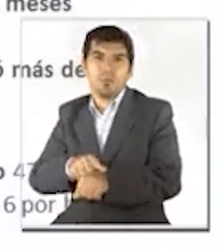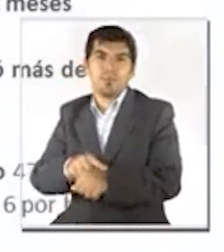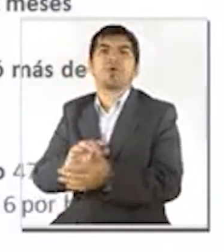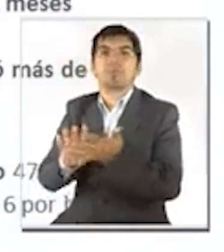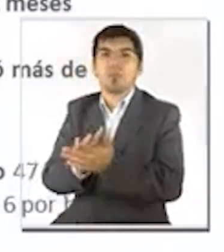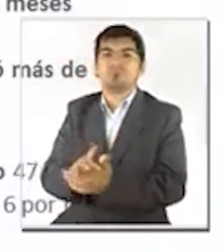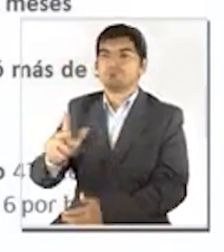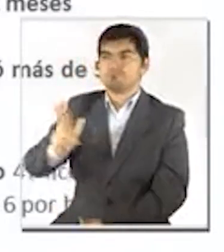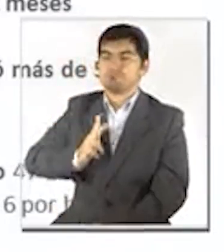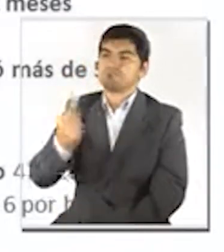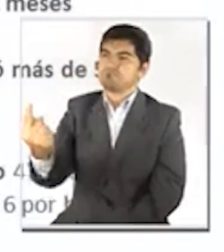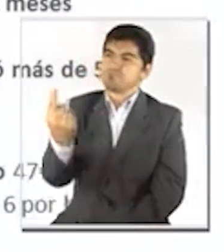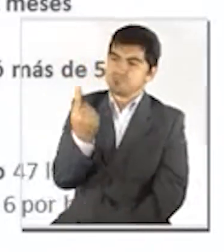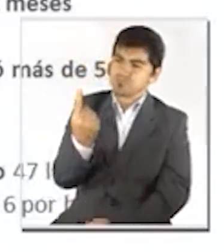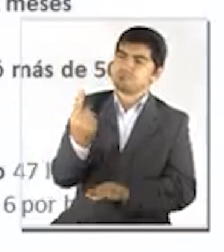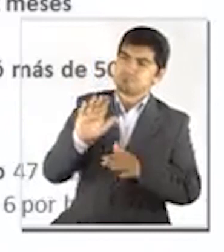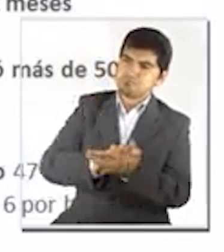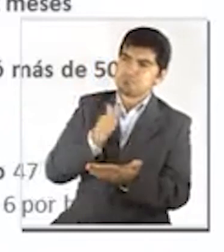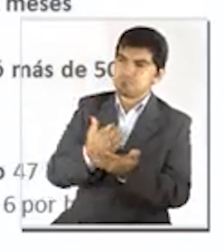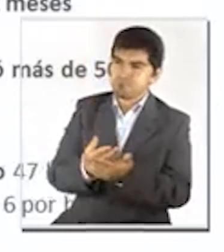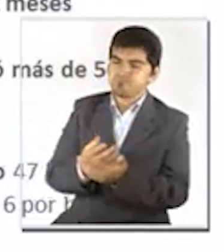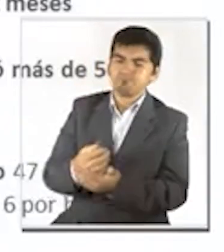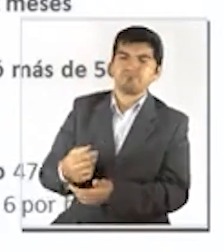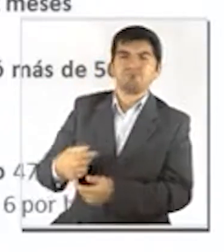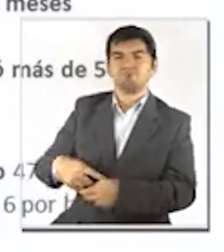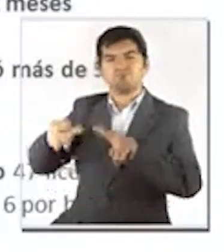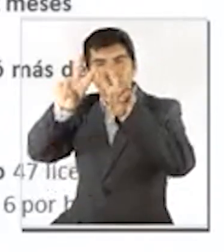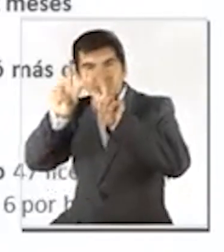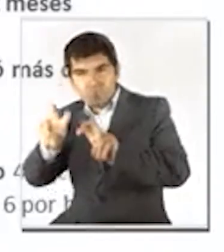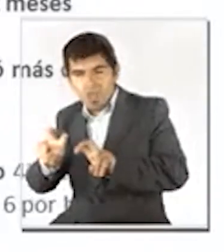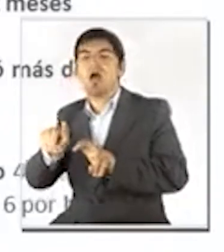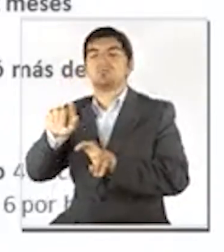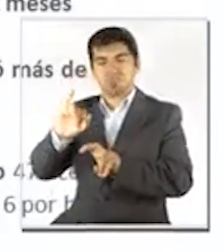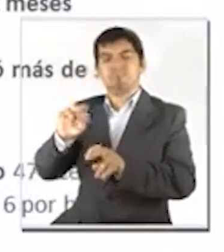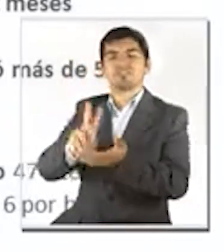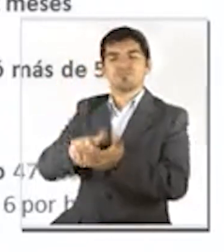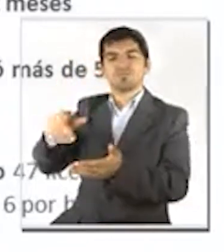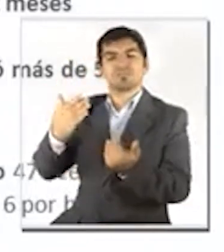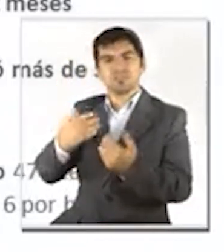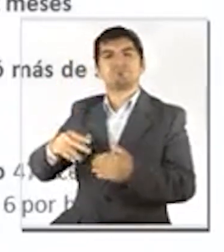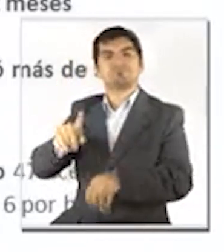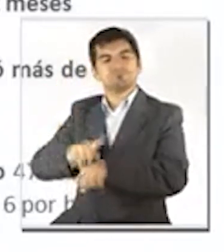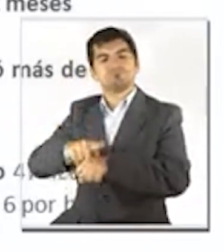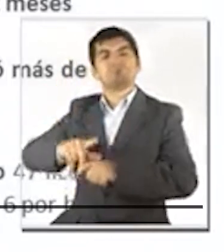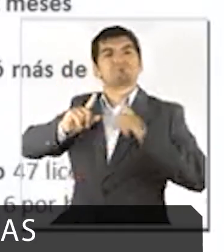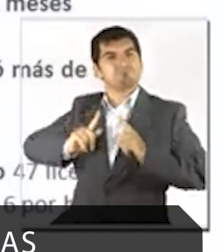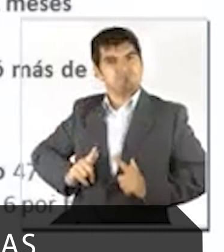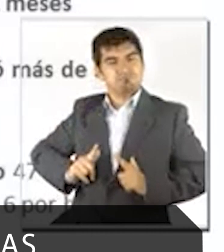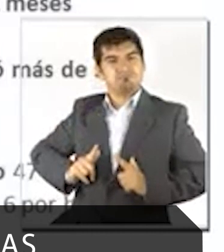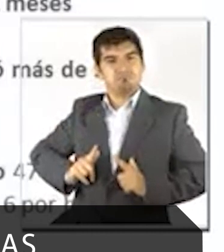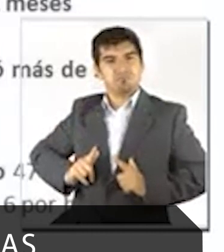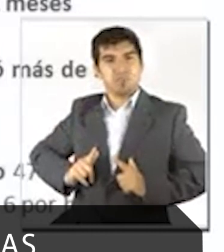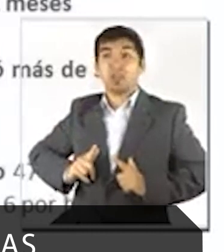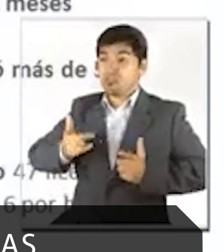hacer un diagnóstico y dentro del plan terapéutico decidir que esa persona requiere eventualmente en reposo las personas que requieren reposo Entonces